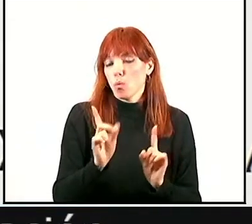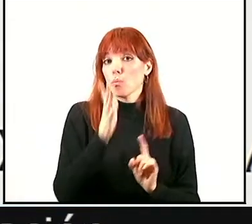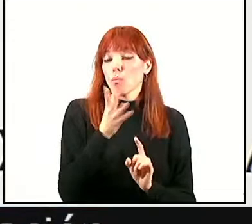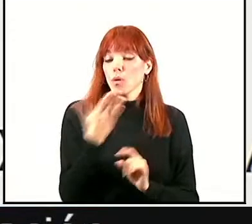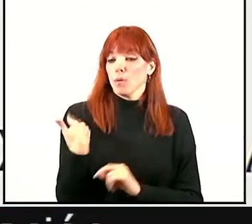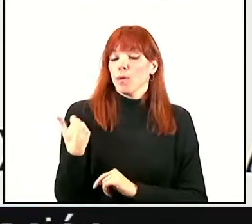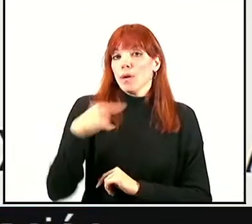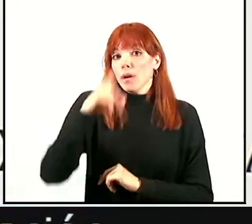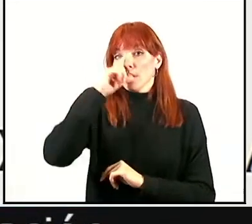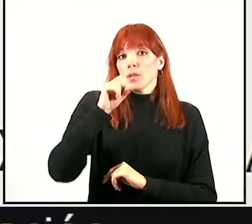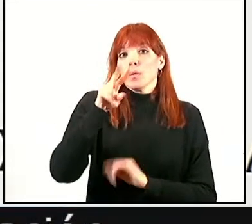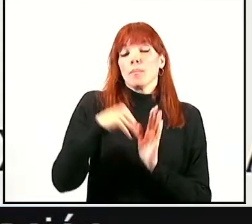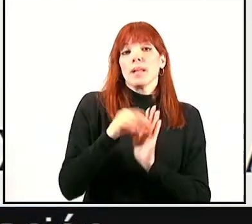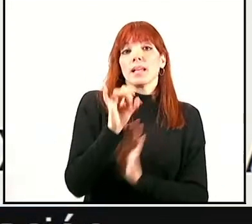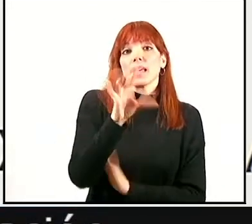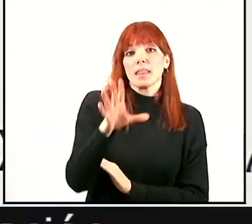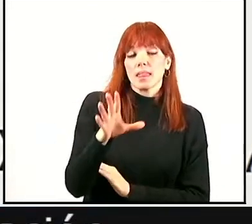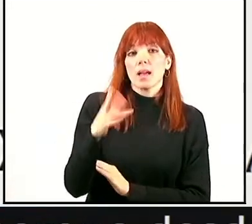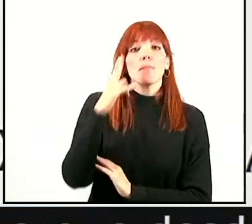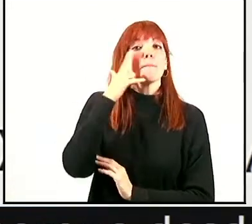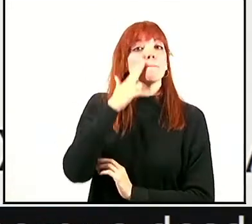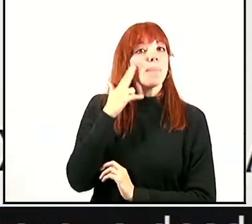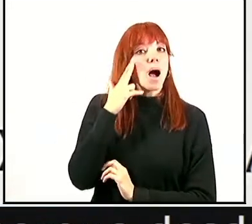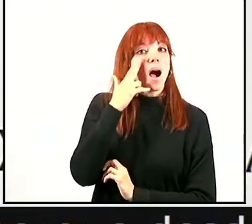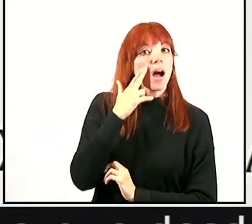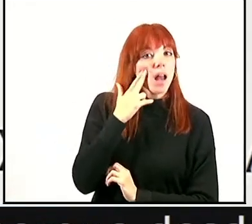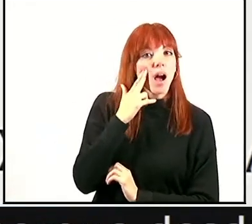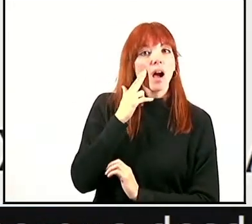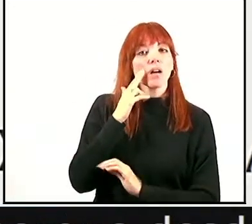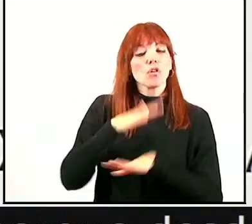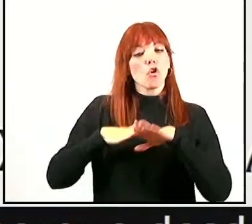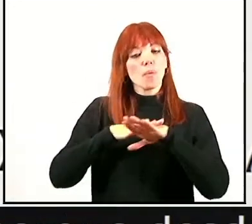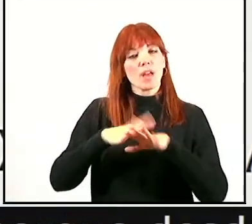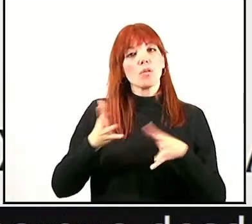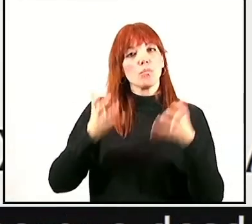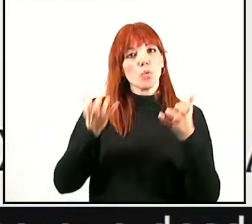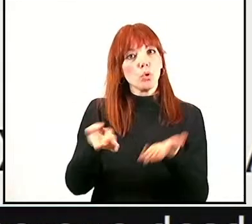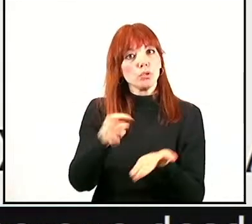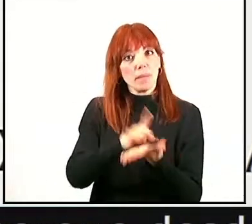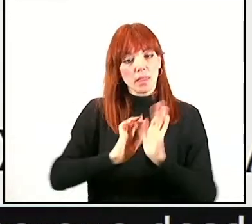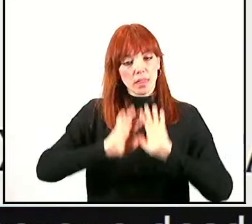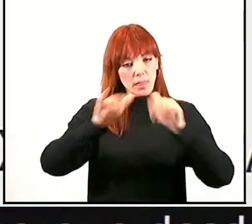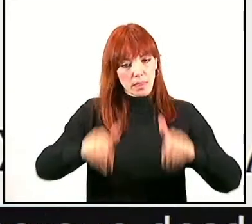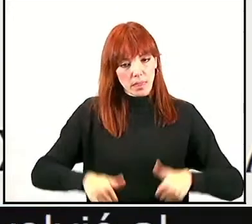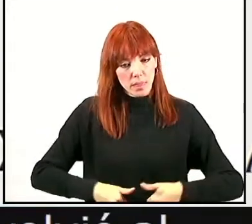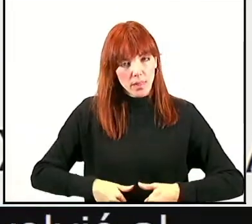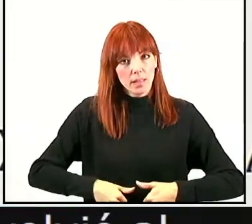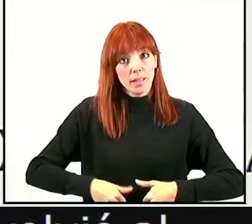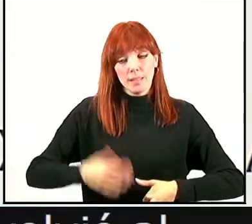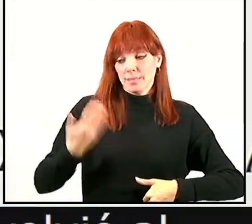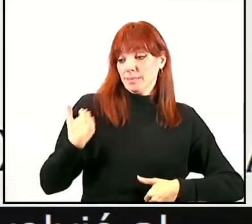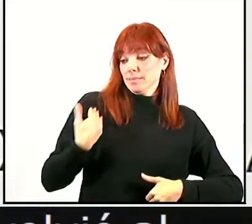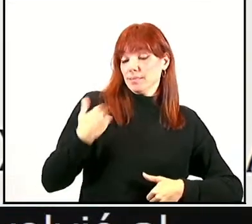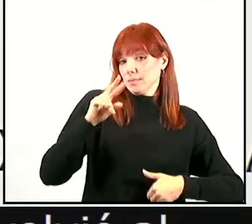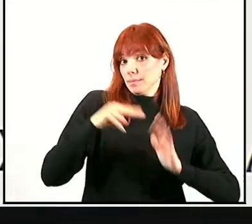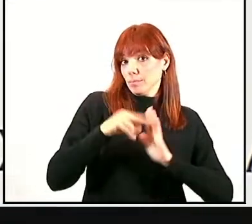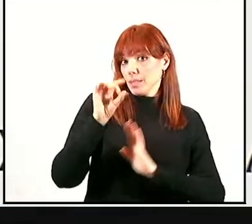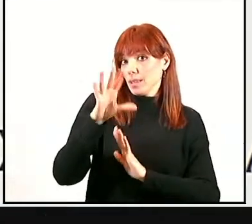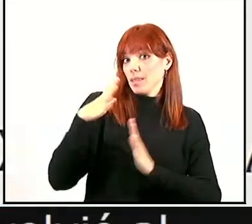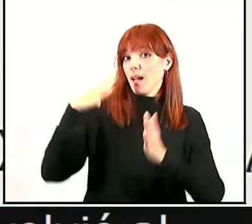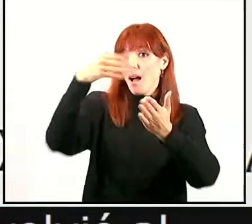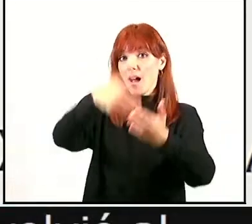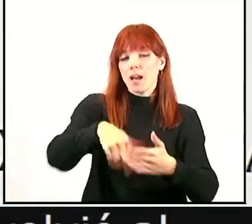año 2015, que Guillermo Fernández Vara volvió al Gobierno de la Junta de Extremadura, se han incrementado los